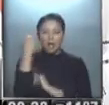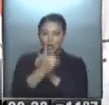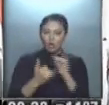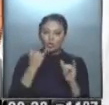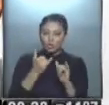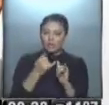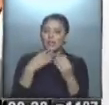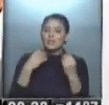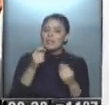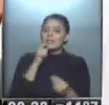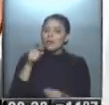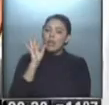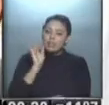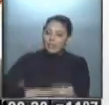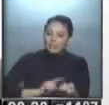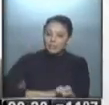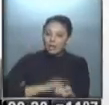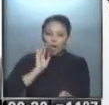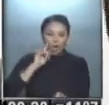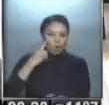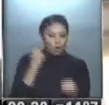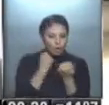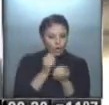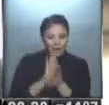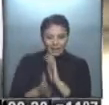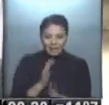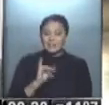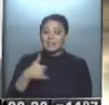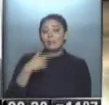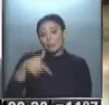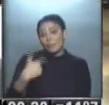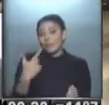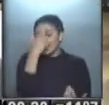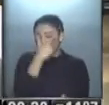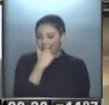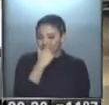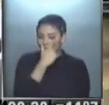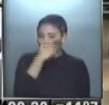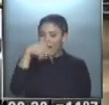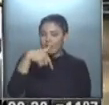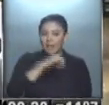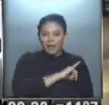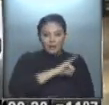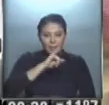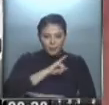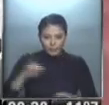su lema es: si tenés diabetes, controlate gratis, ¿no, doctora? Buen día. ¿Por qué produce ceguera? Buenos días. Bueno, esta es una